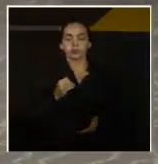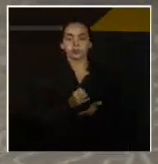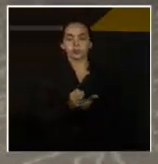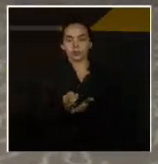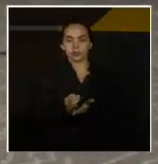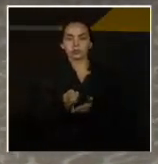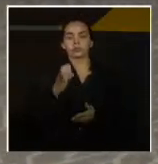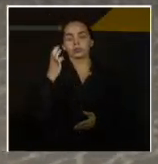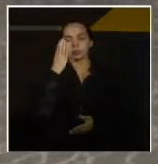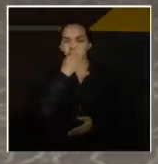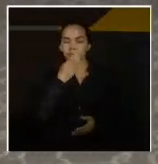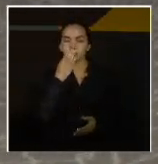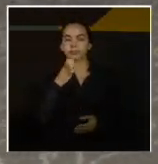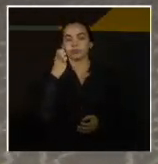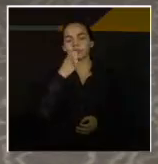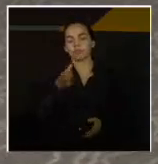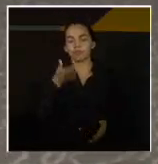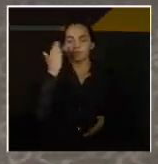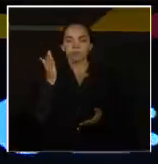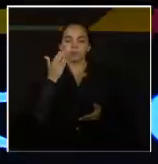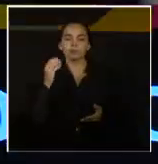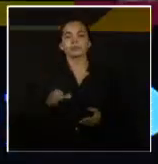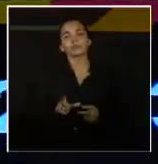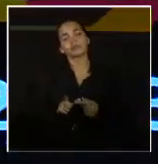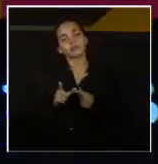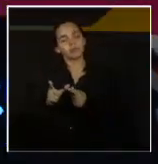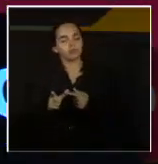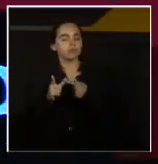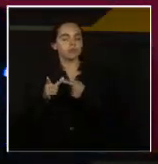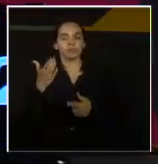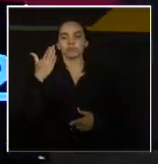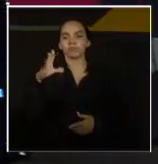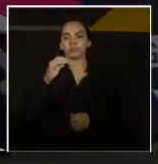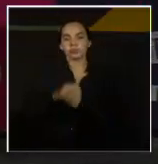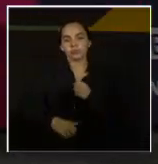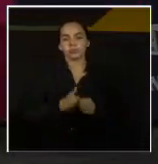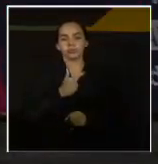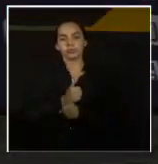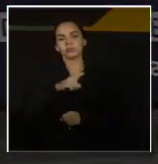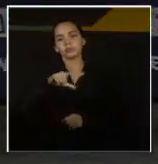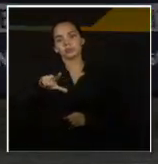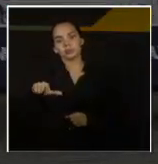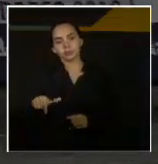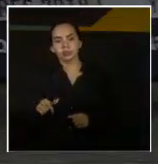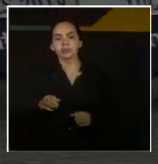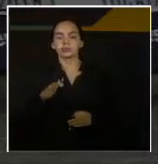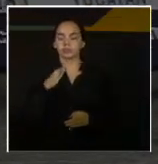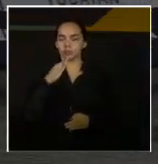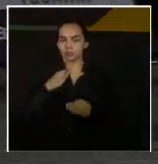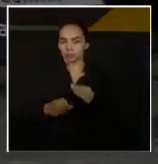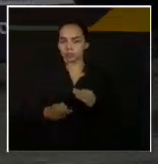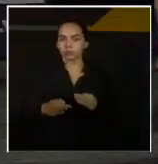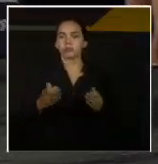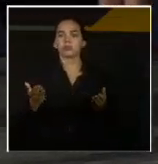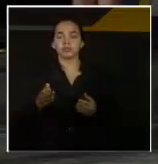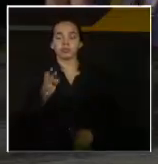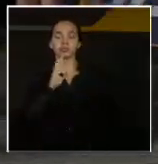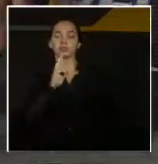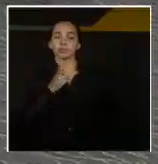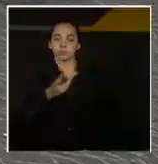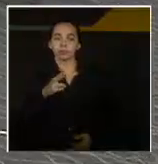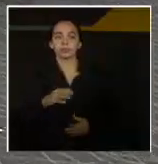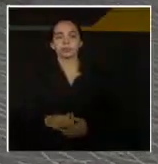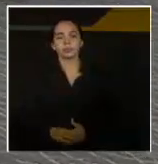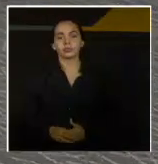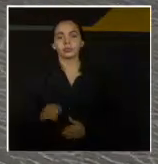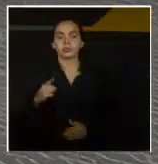una maestría en administración de empresas. Más adelante, 10 años después de que el negocio se consolidó, se volvió mucho más estable,